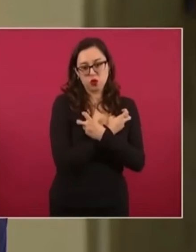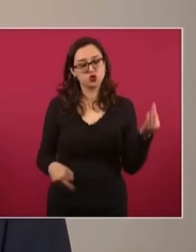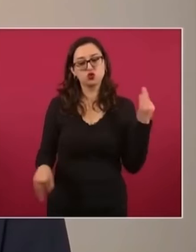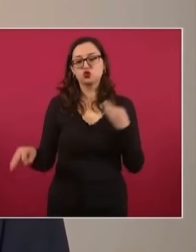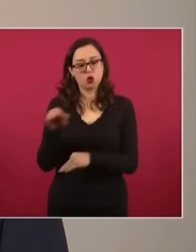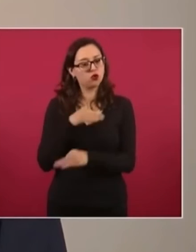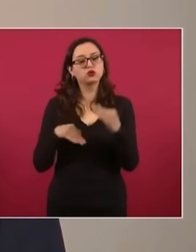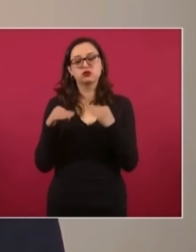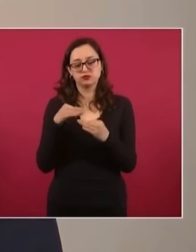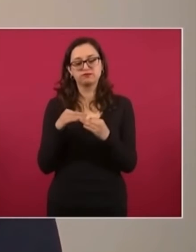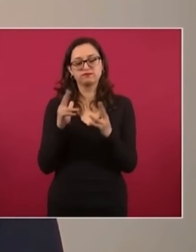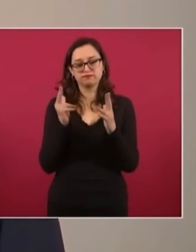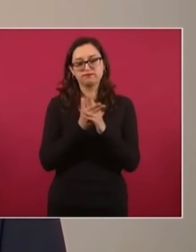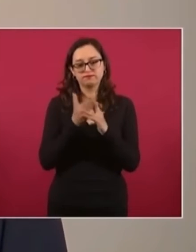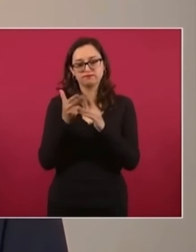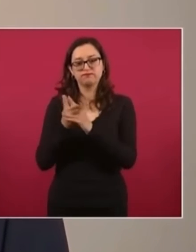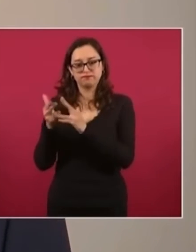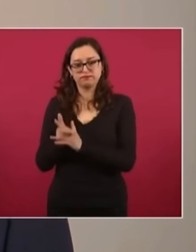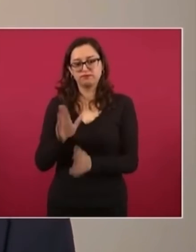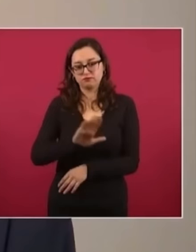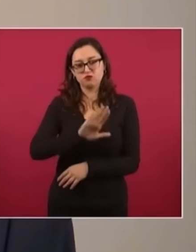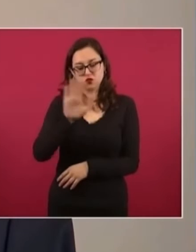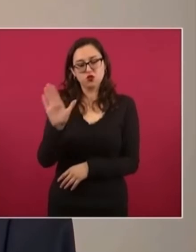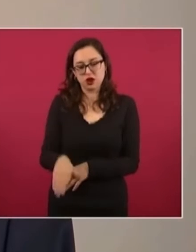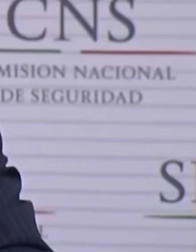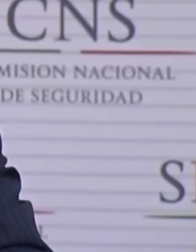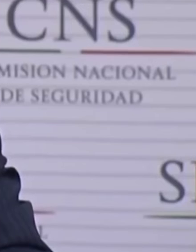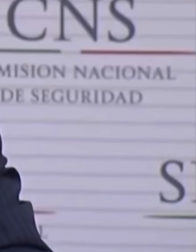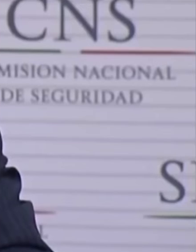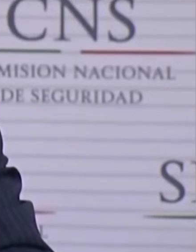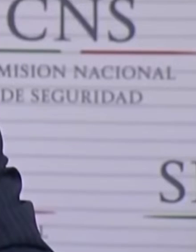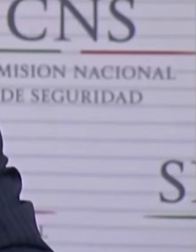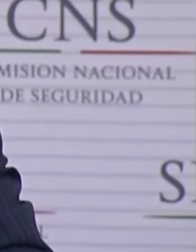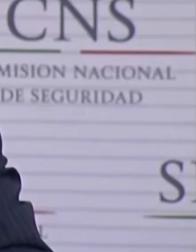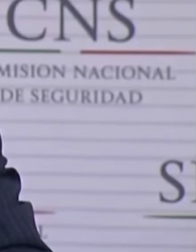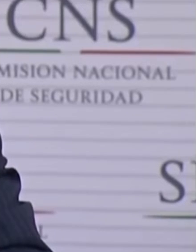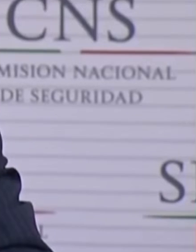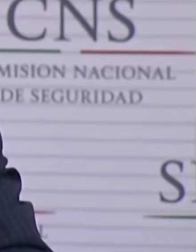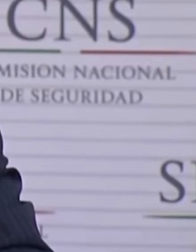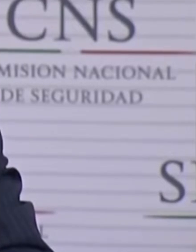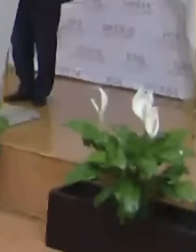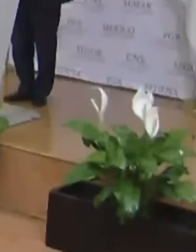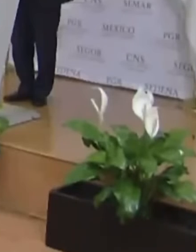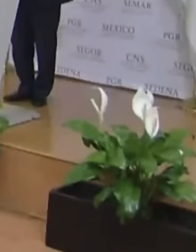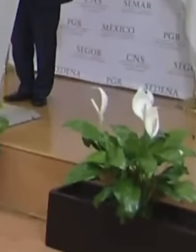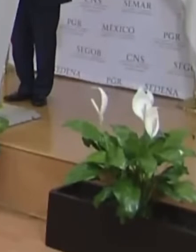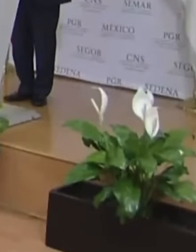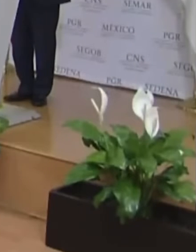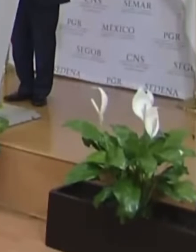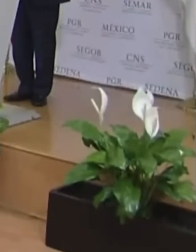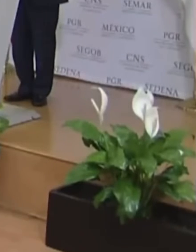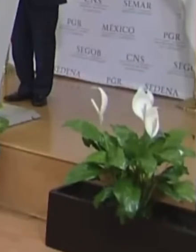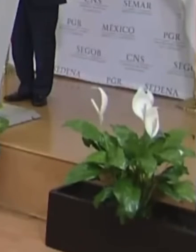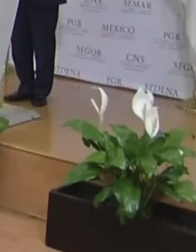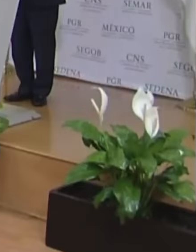vida. Fueron arteramente ultimados y desaparecidos. Los policías municipales entregaron a los retenidos a miembros del